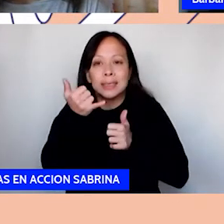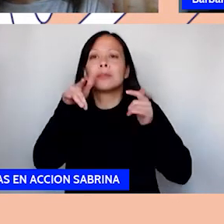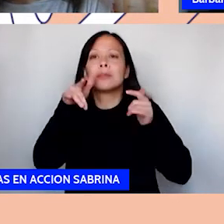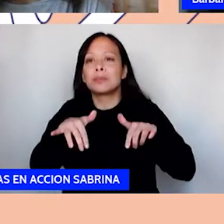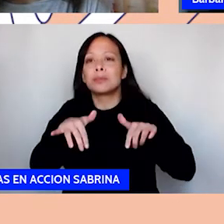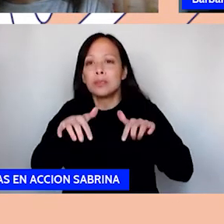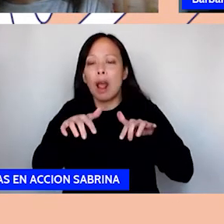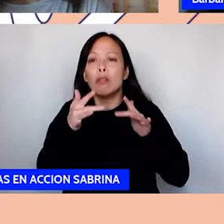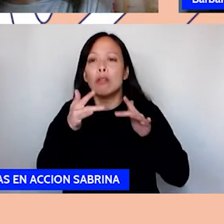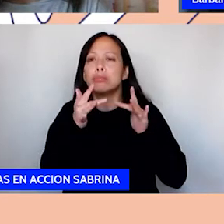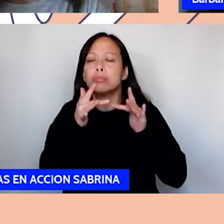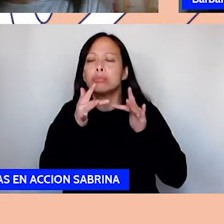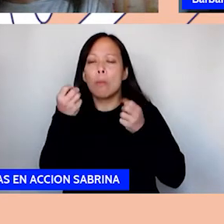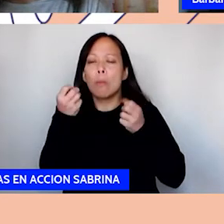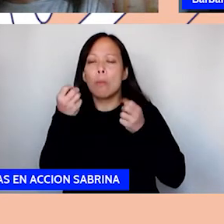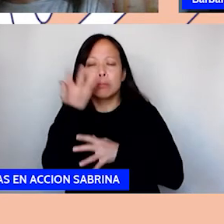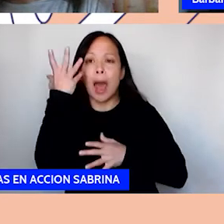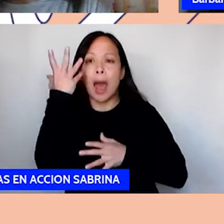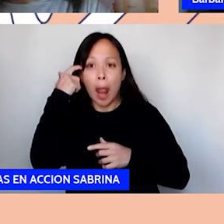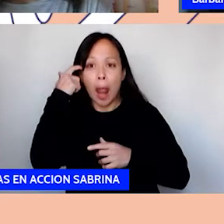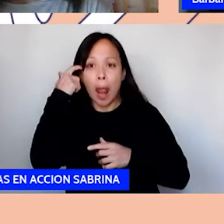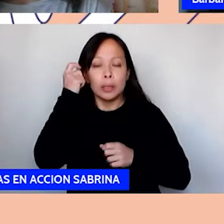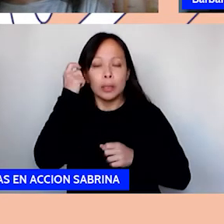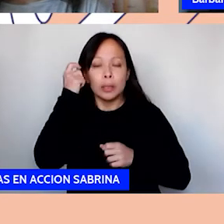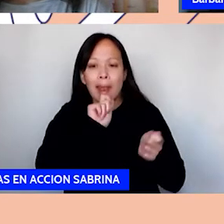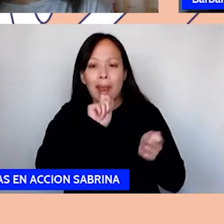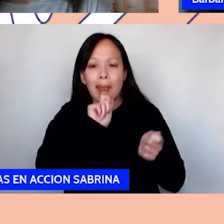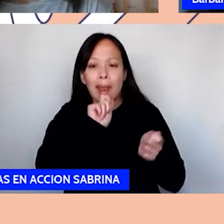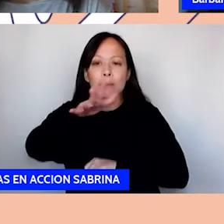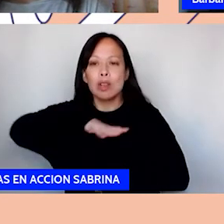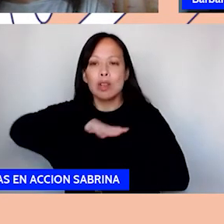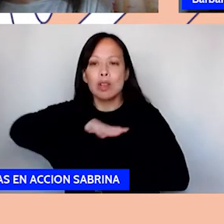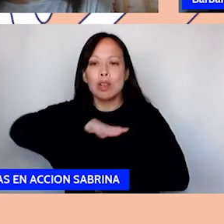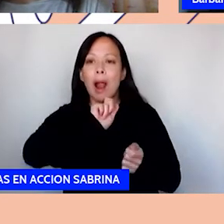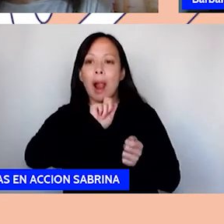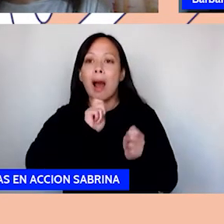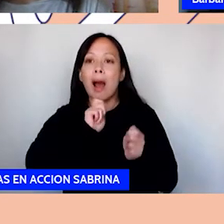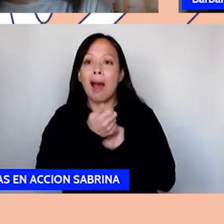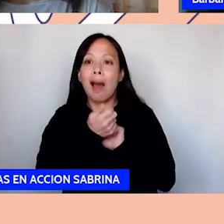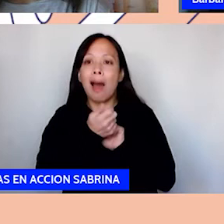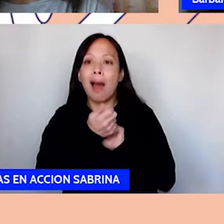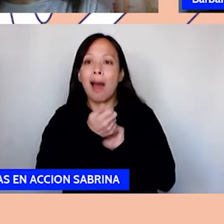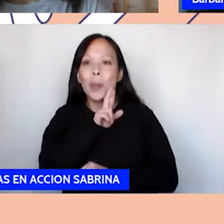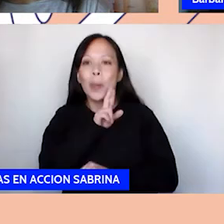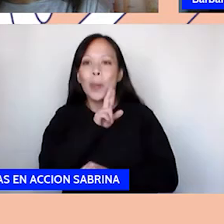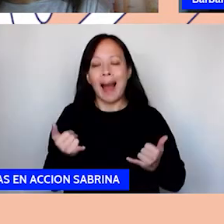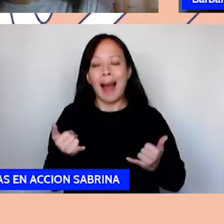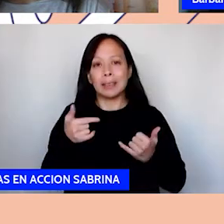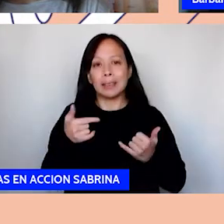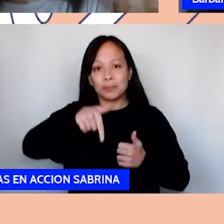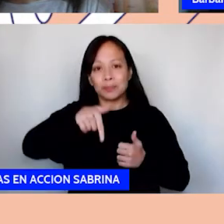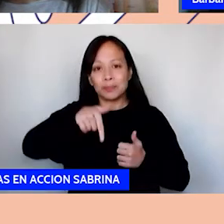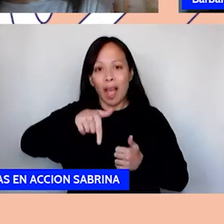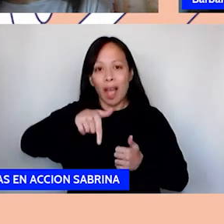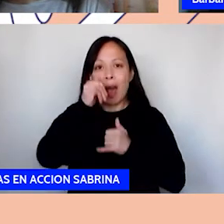de las mujeres. Y antes de comentar un poquito más sobre qué hacemos y cómo lo hacemos, gran parte de nuestro trabajo se enfoca